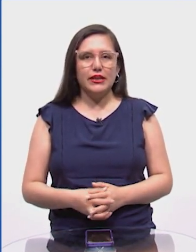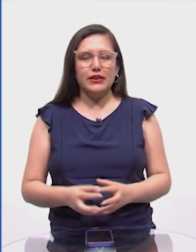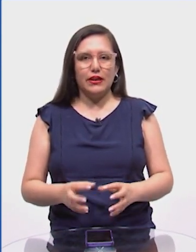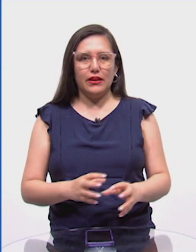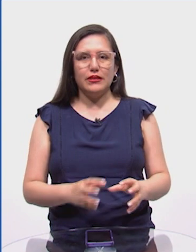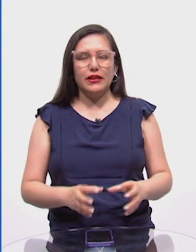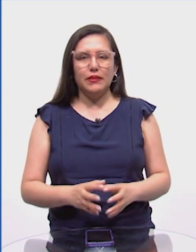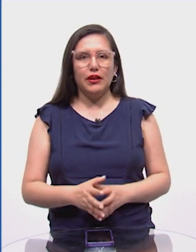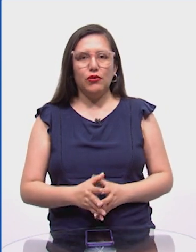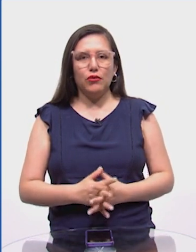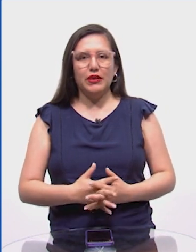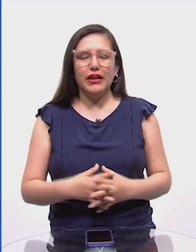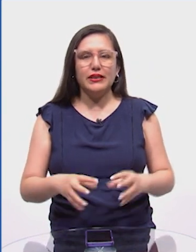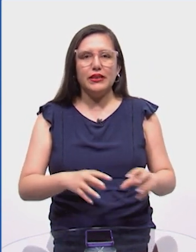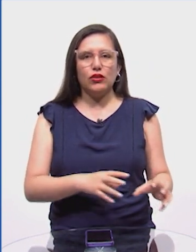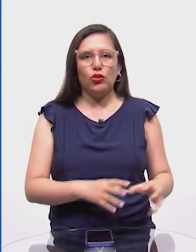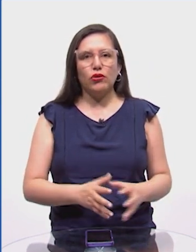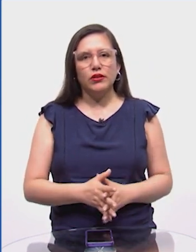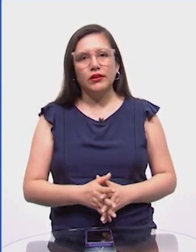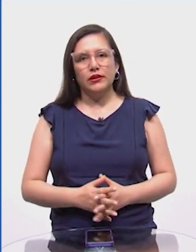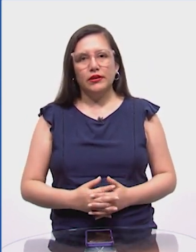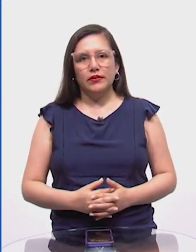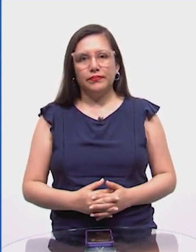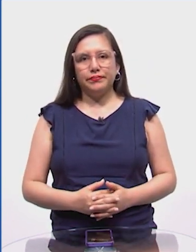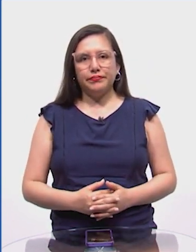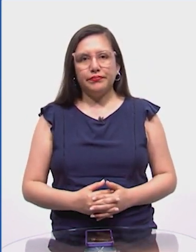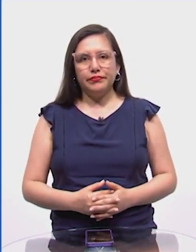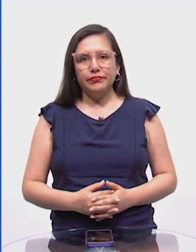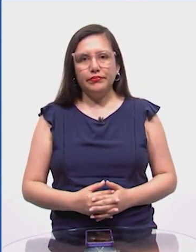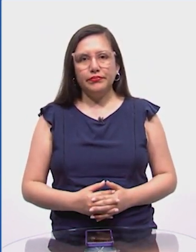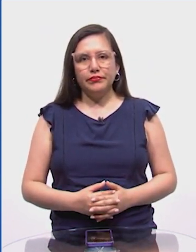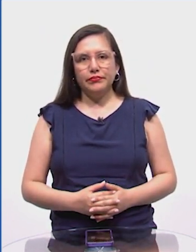aquí en esta actividad económica, en este sector?